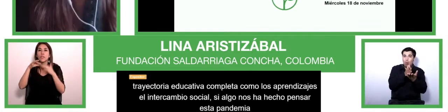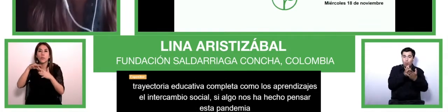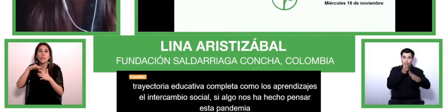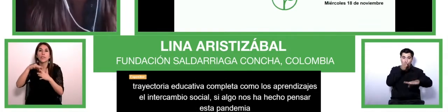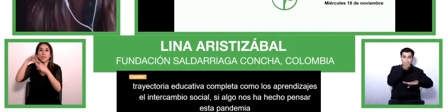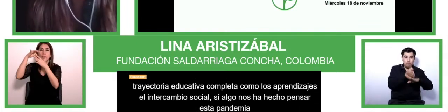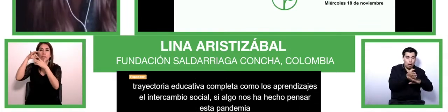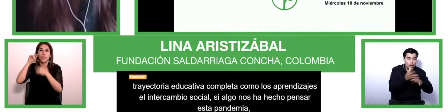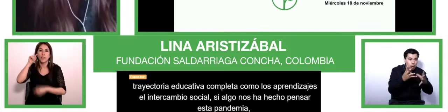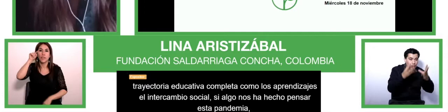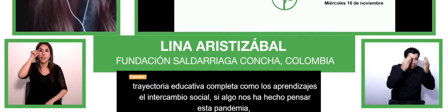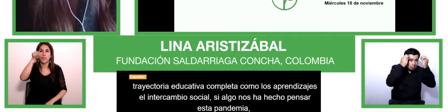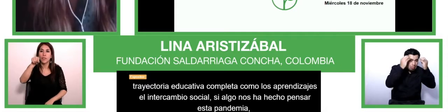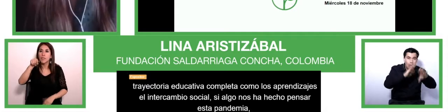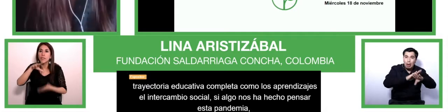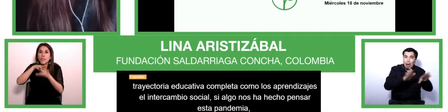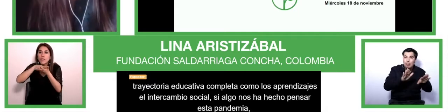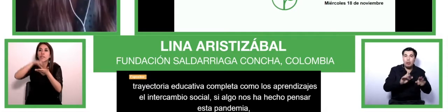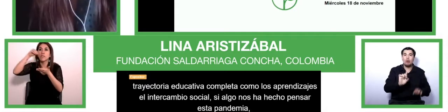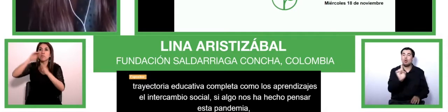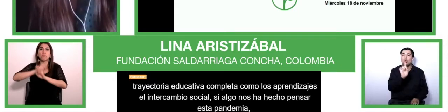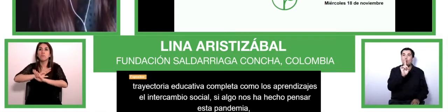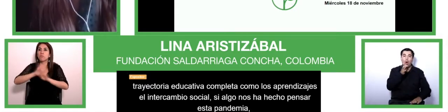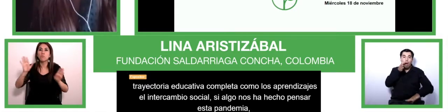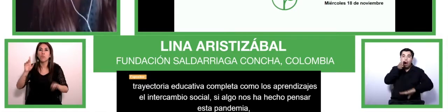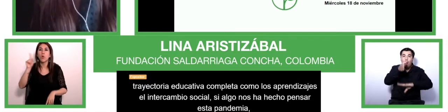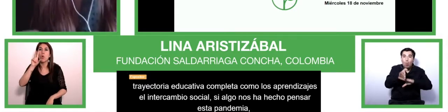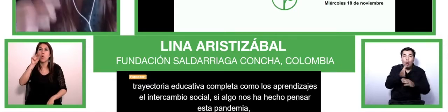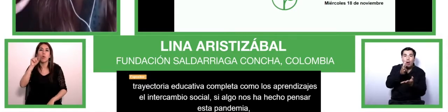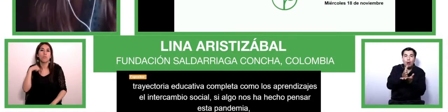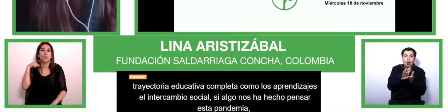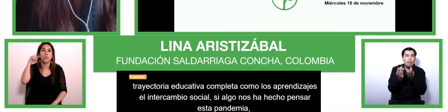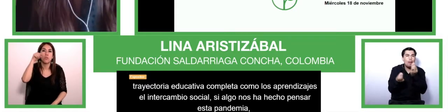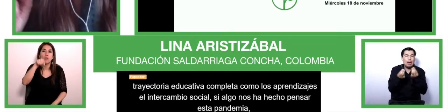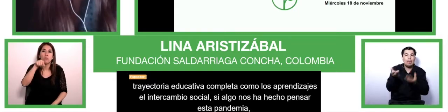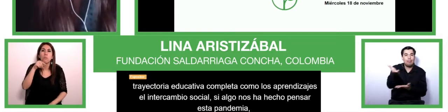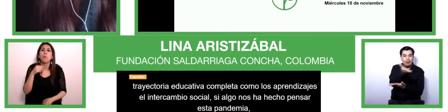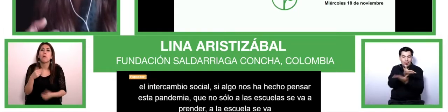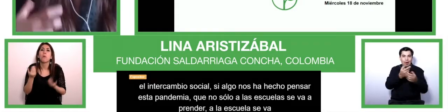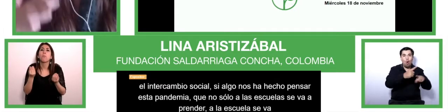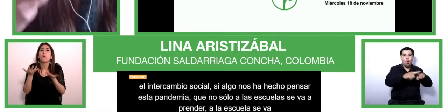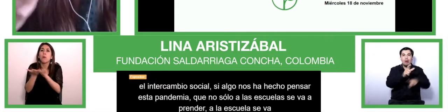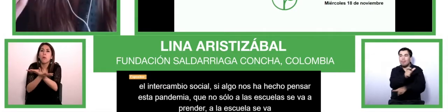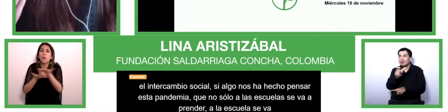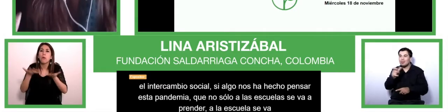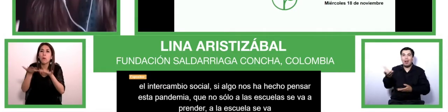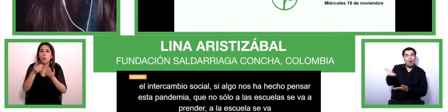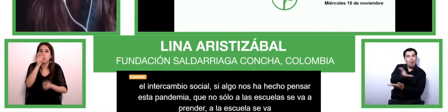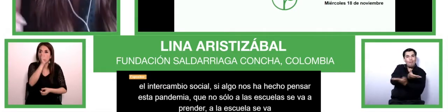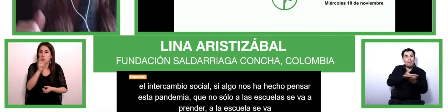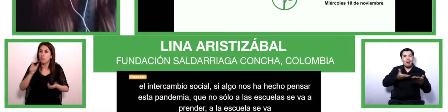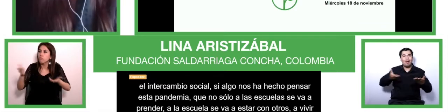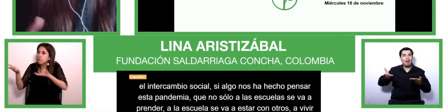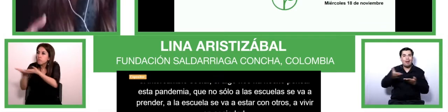solo a la escuela se va a aprender, que a la escuela se va a estar con otros, a vivir en